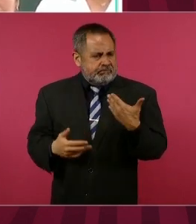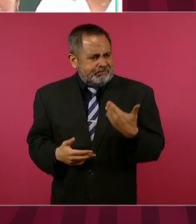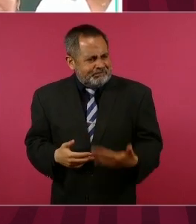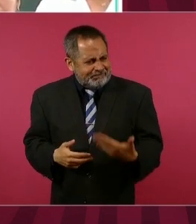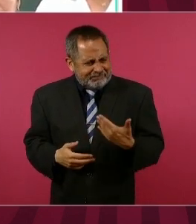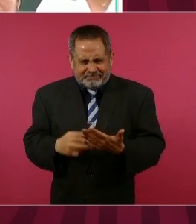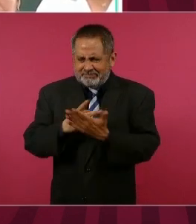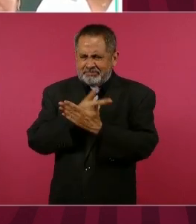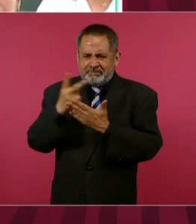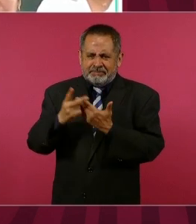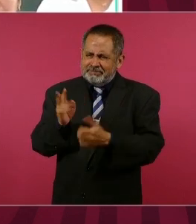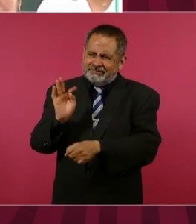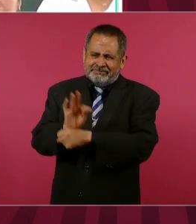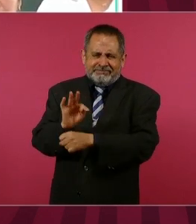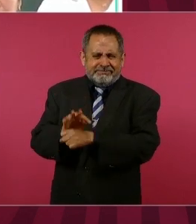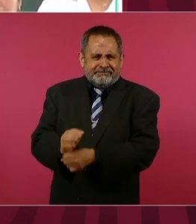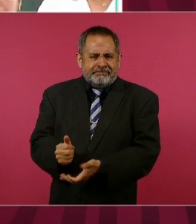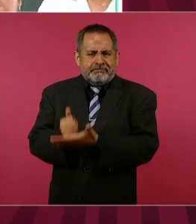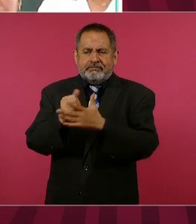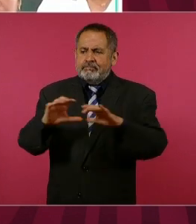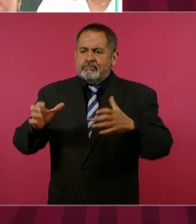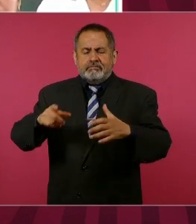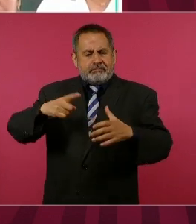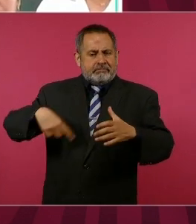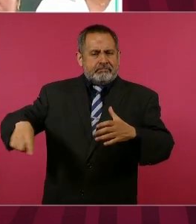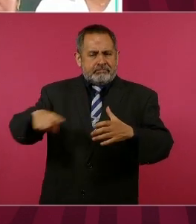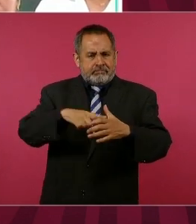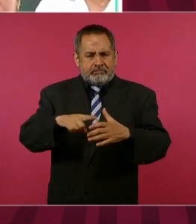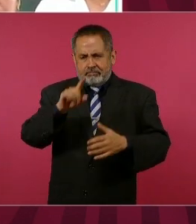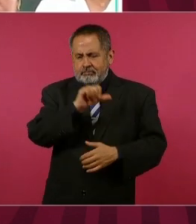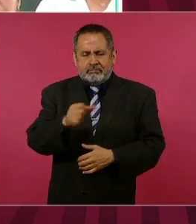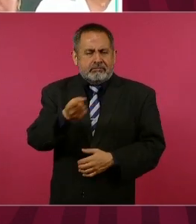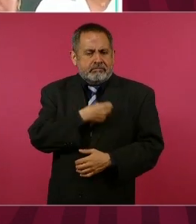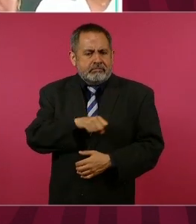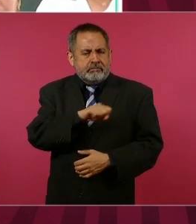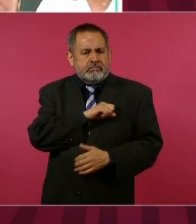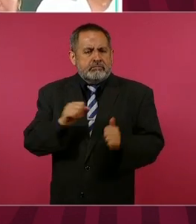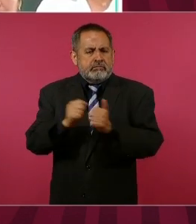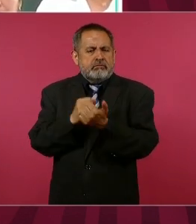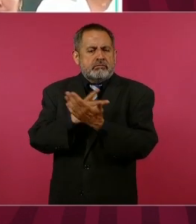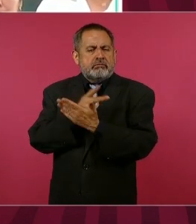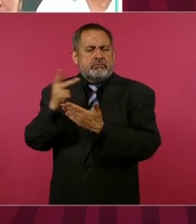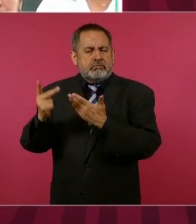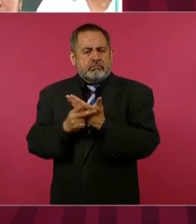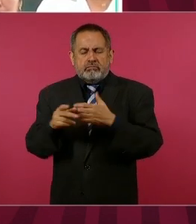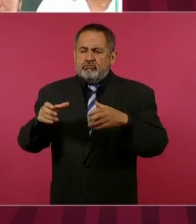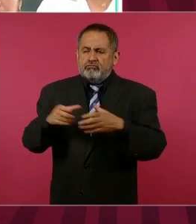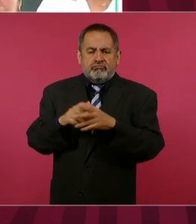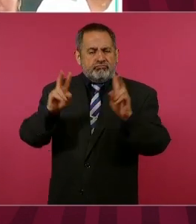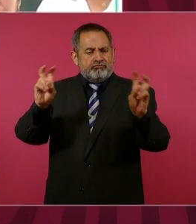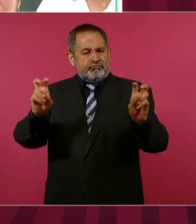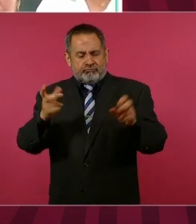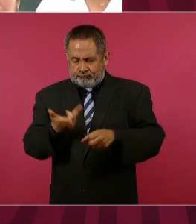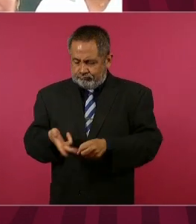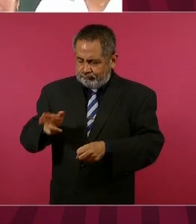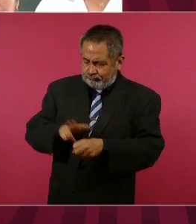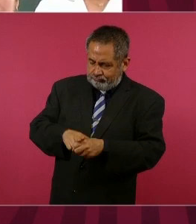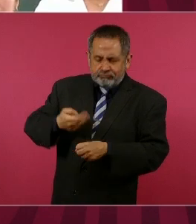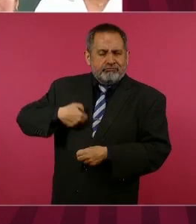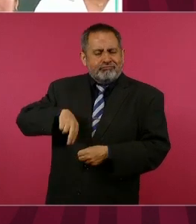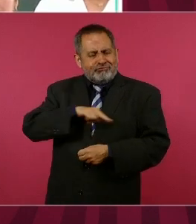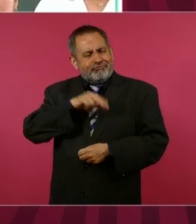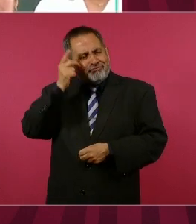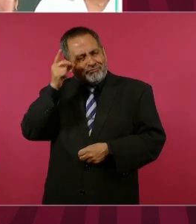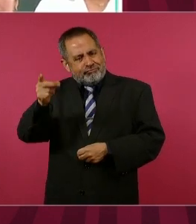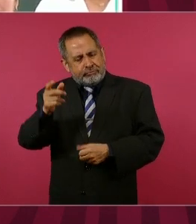beneficiará a miles de personas de nuestro sistema de salud a través del programa La Clínica es Nuestra. Antes